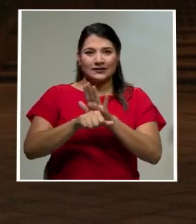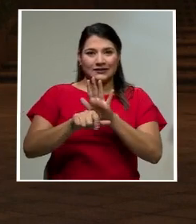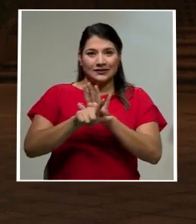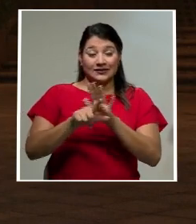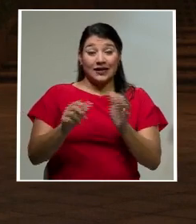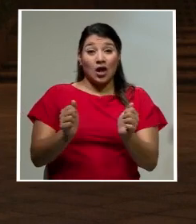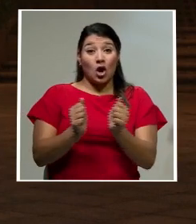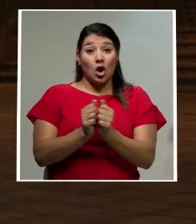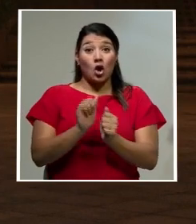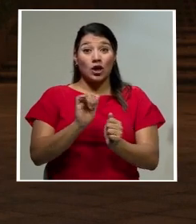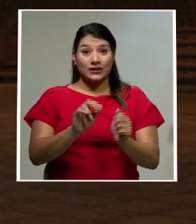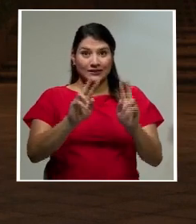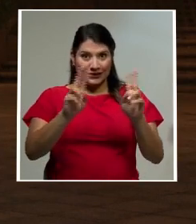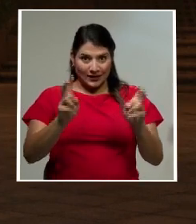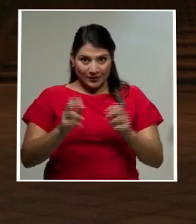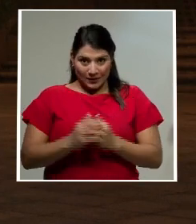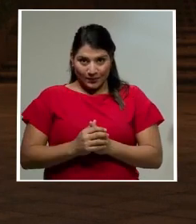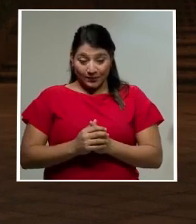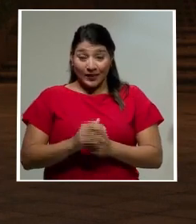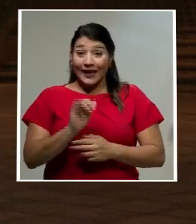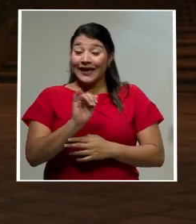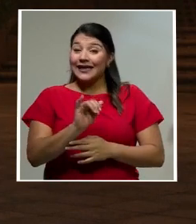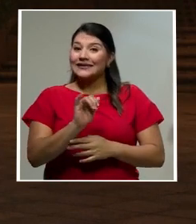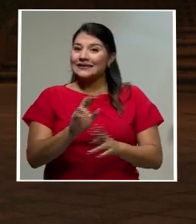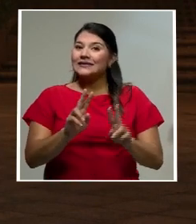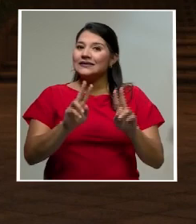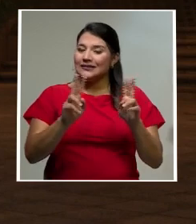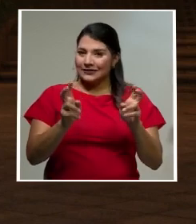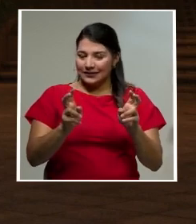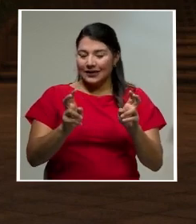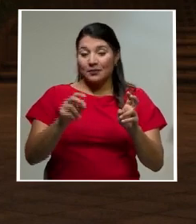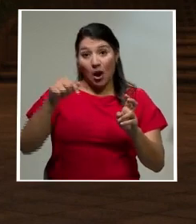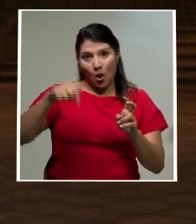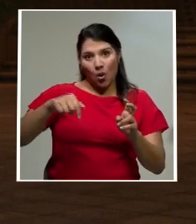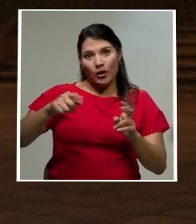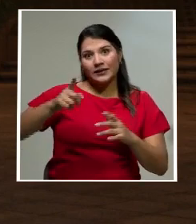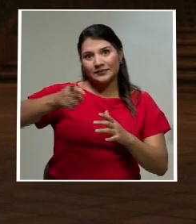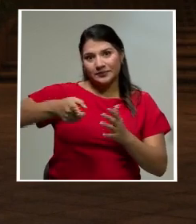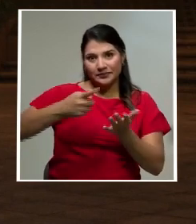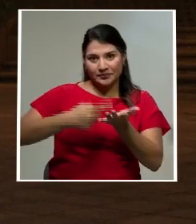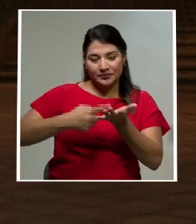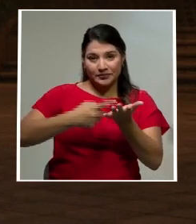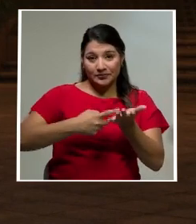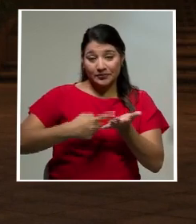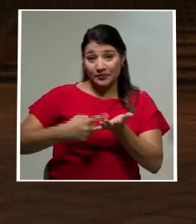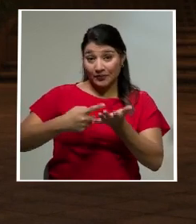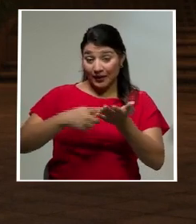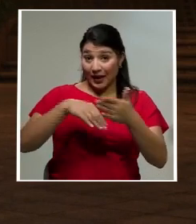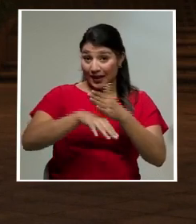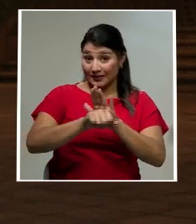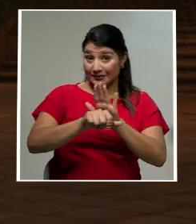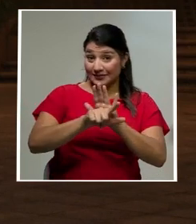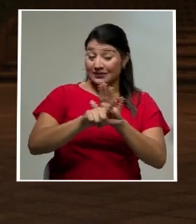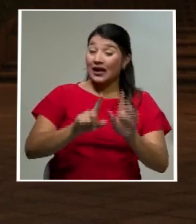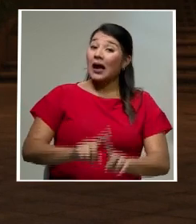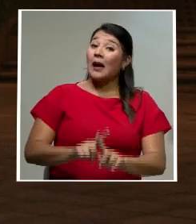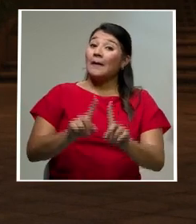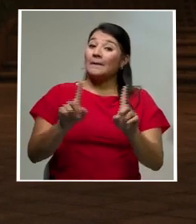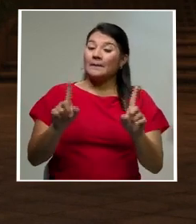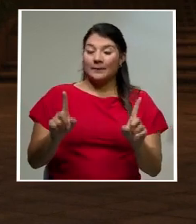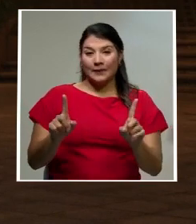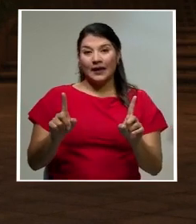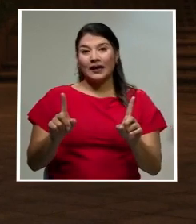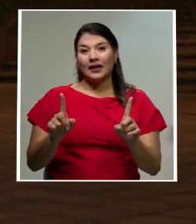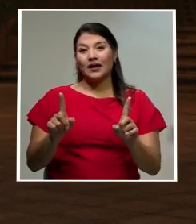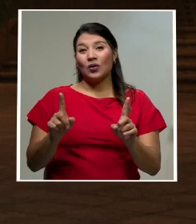tema que, como usted dice, hoy tenía que o existía la posibilidad de hablarse. Sin embargo, pues